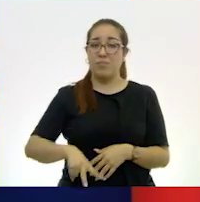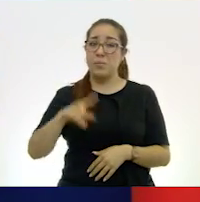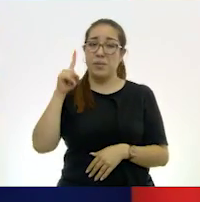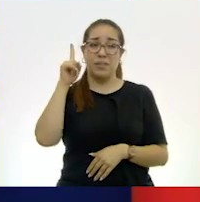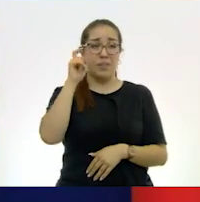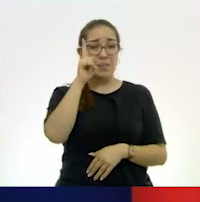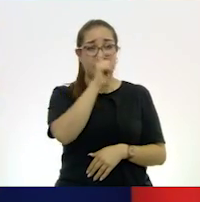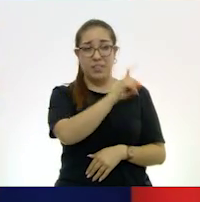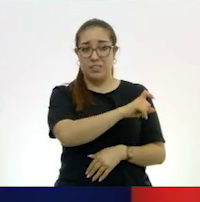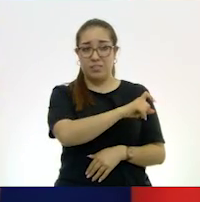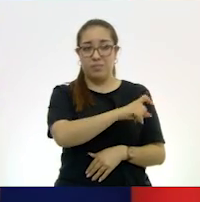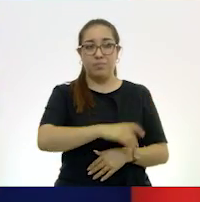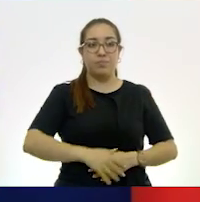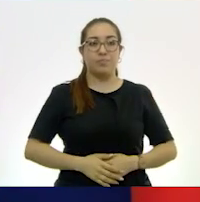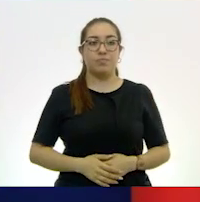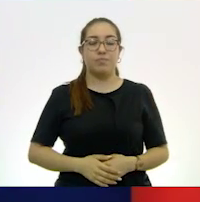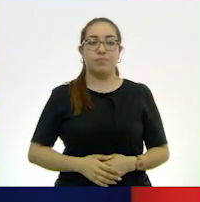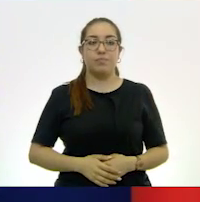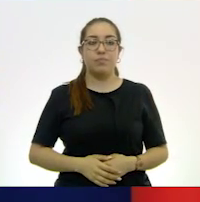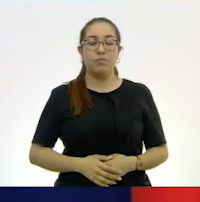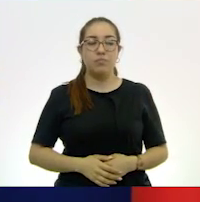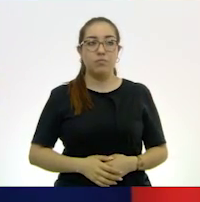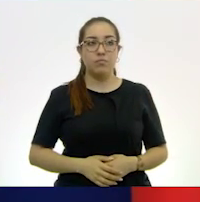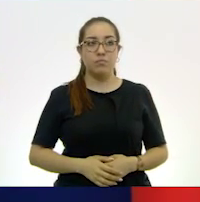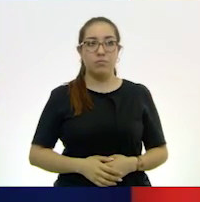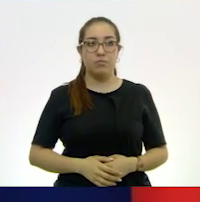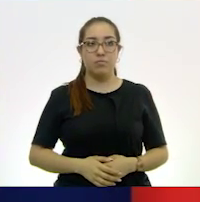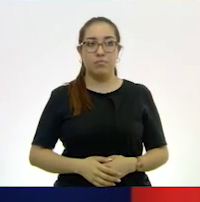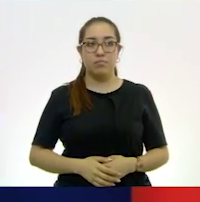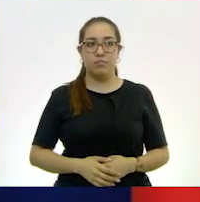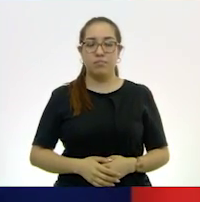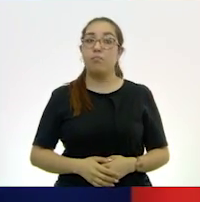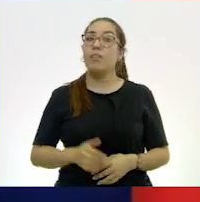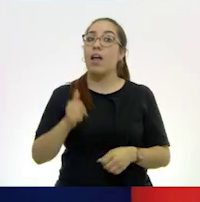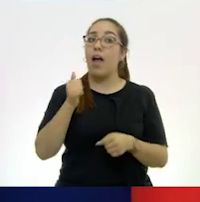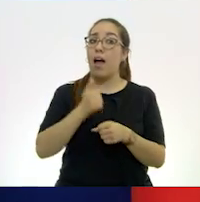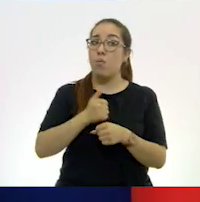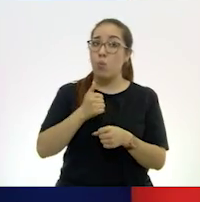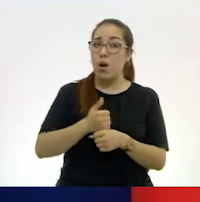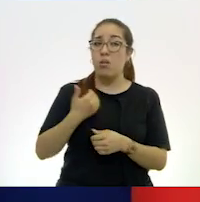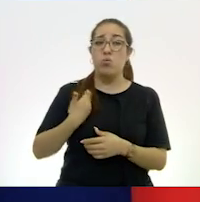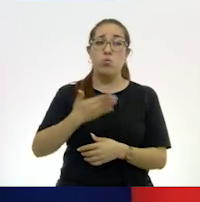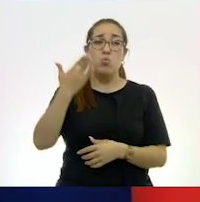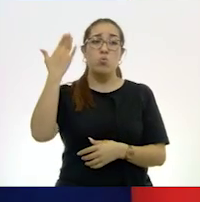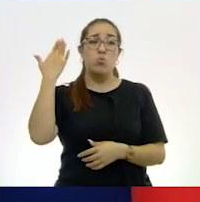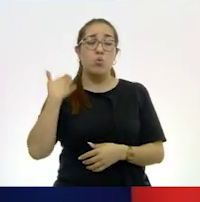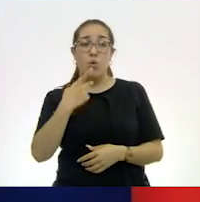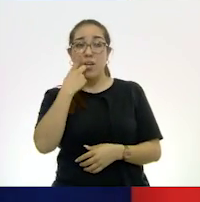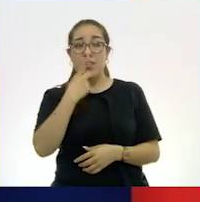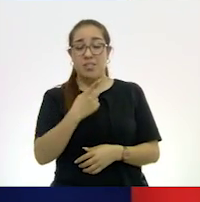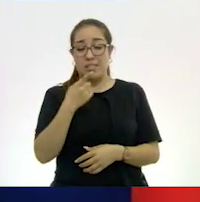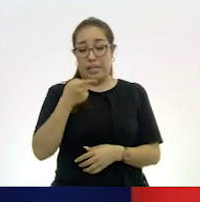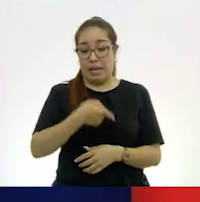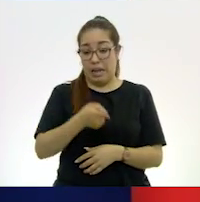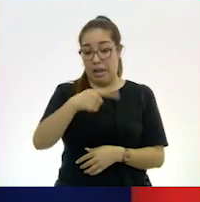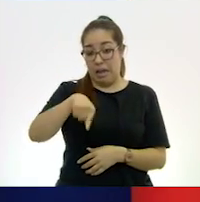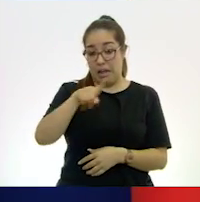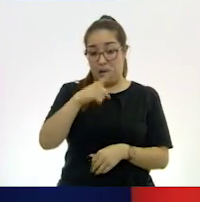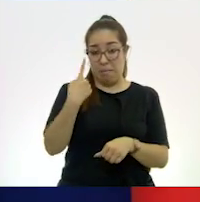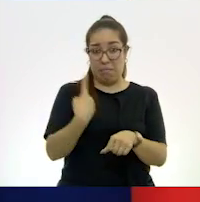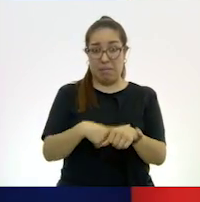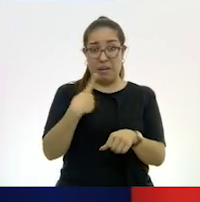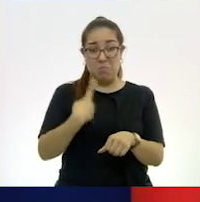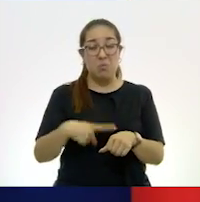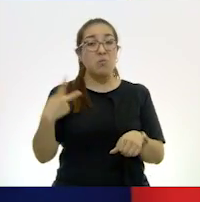difícil que se vivía en aquellos días. Cuentan los abuelos que para llevar a sus enfermos a curar,